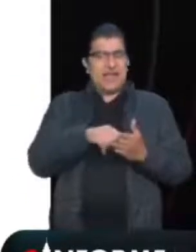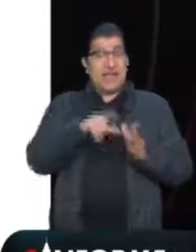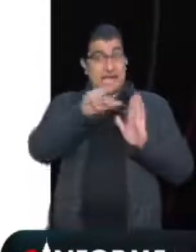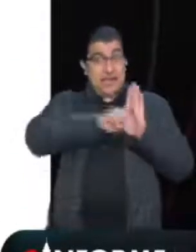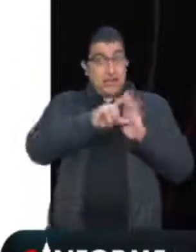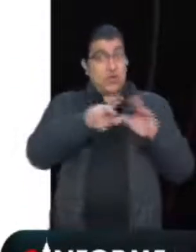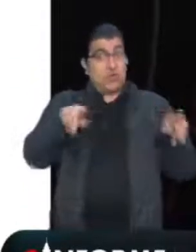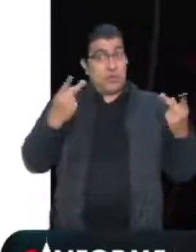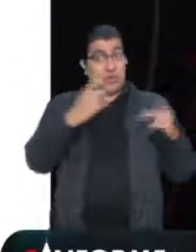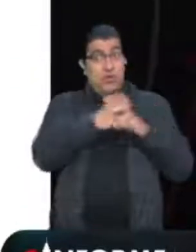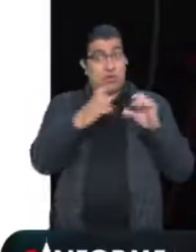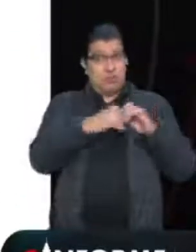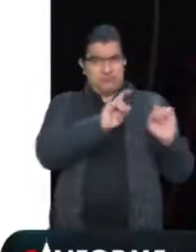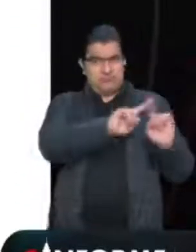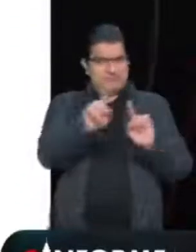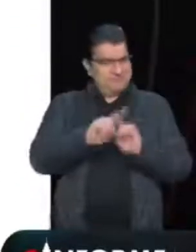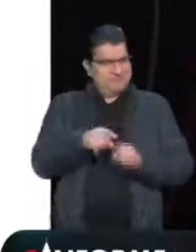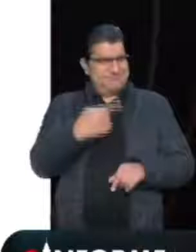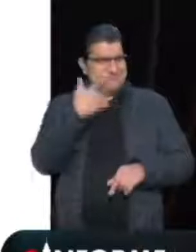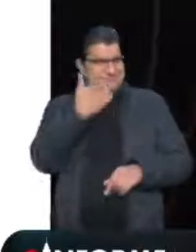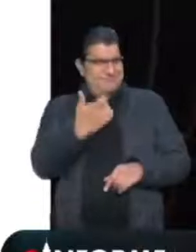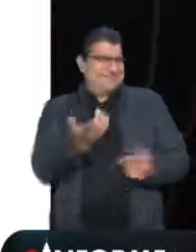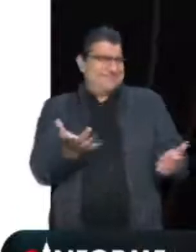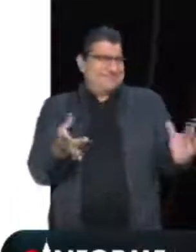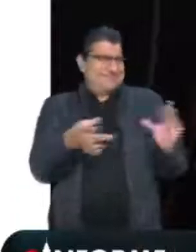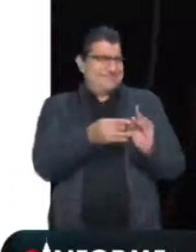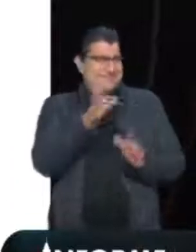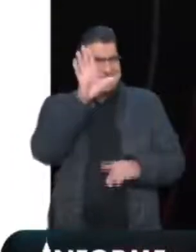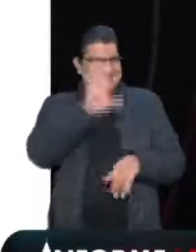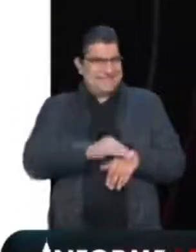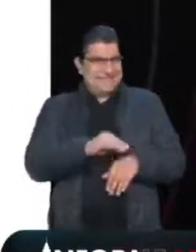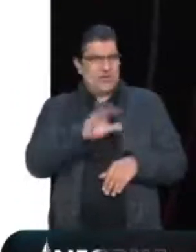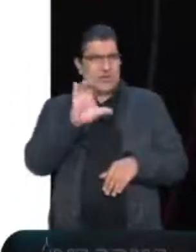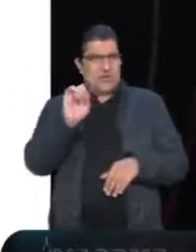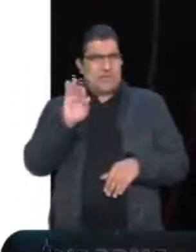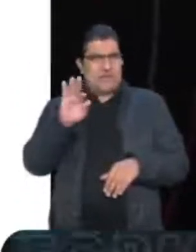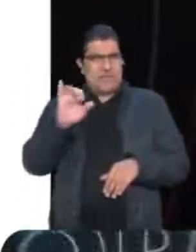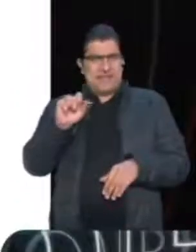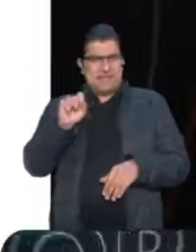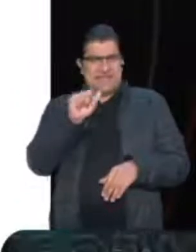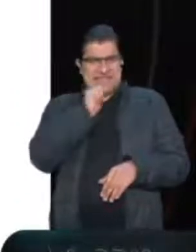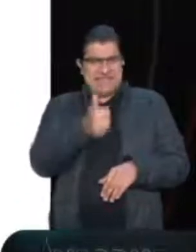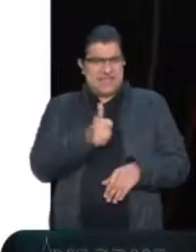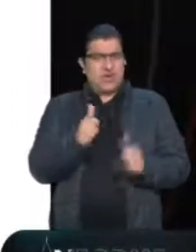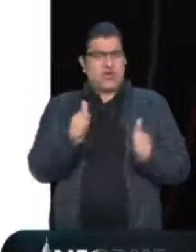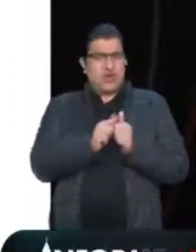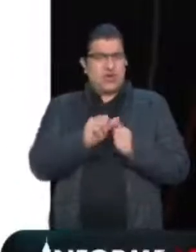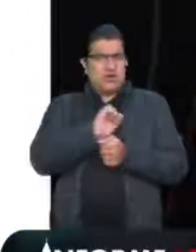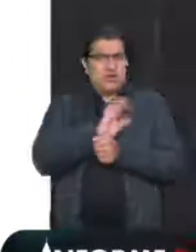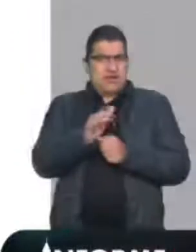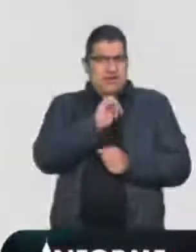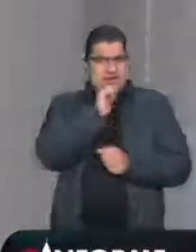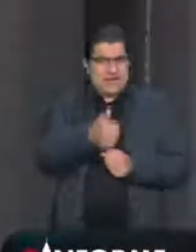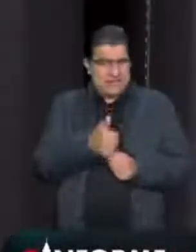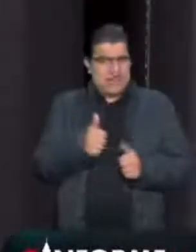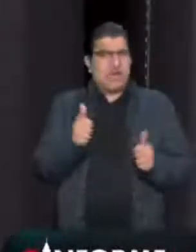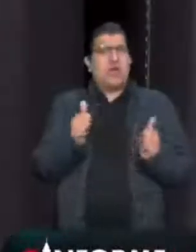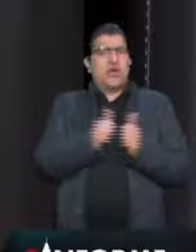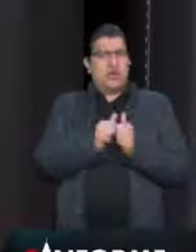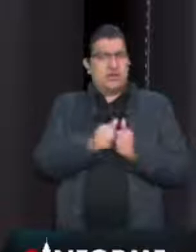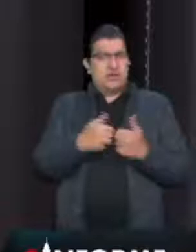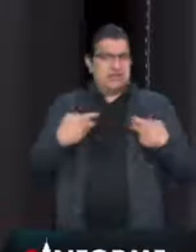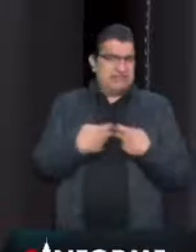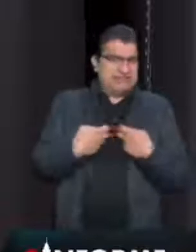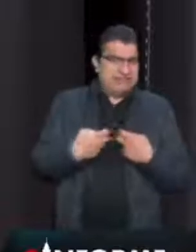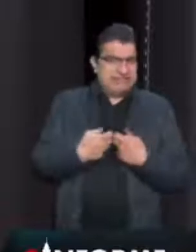bien vendían productos que no tienen permiso de la Cofepris contra la COVID-19, contra el